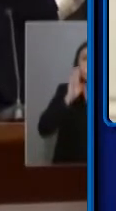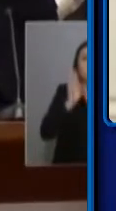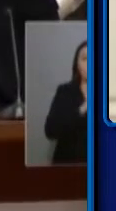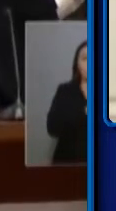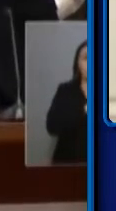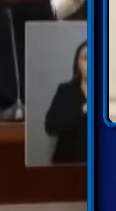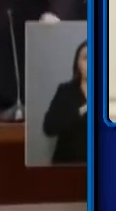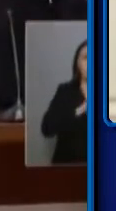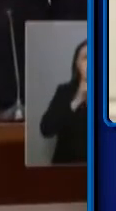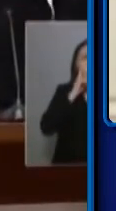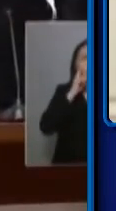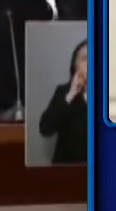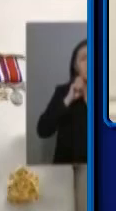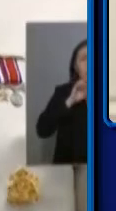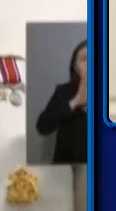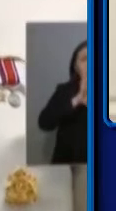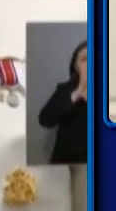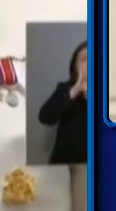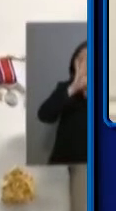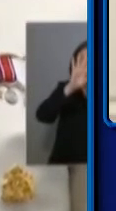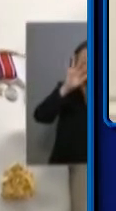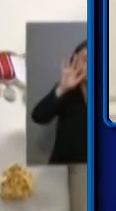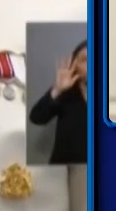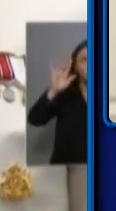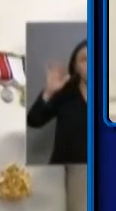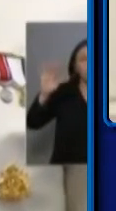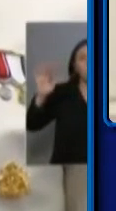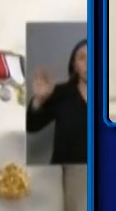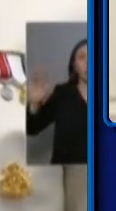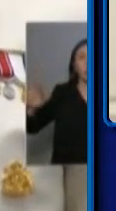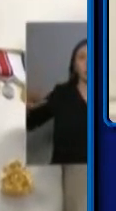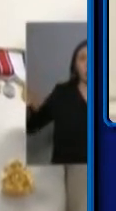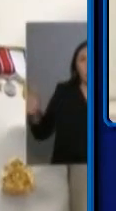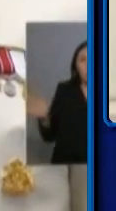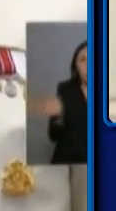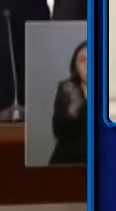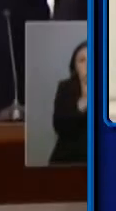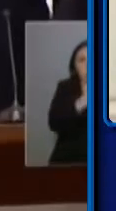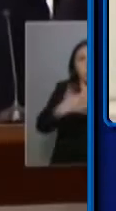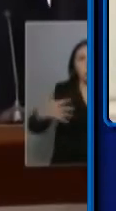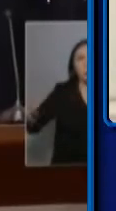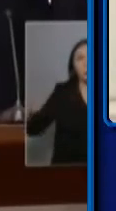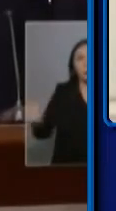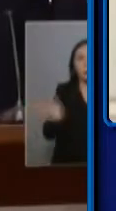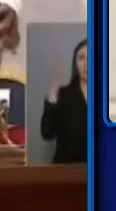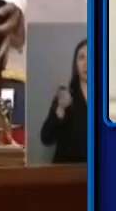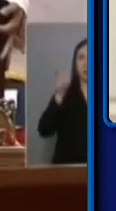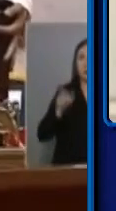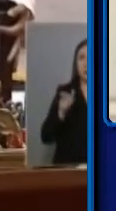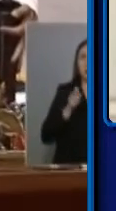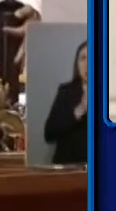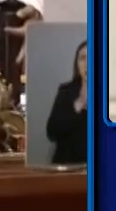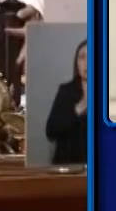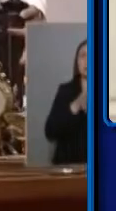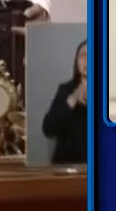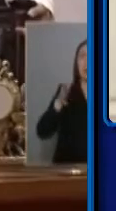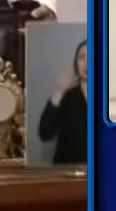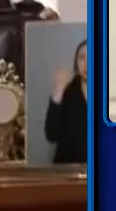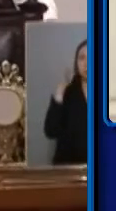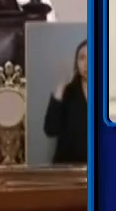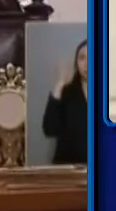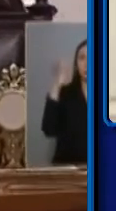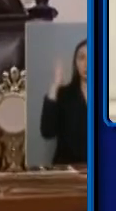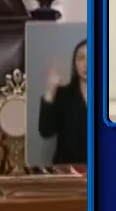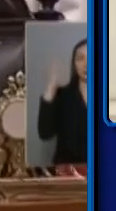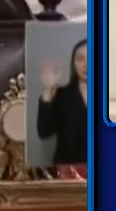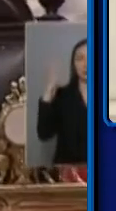sistema político. El segundo es un cambio total en el sistema de justicia, reemplazando el Poder Judicial, que en Chile tiene grado de autonomía